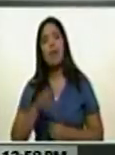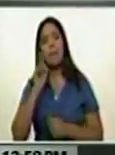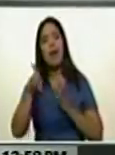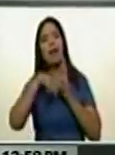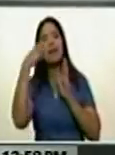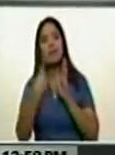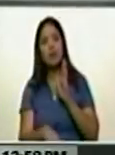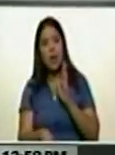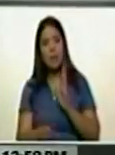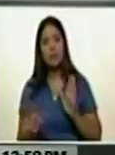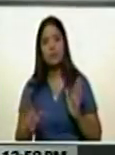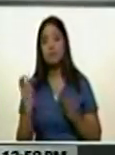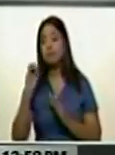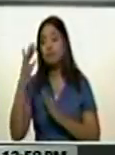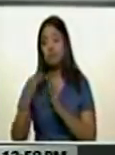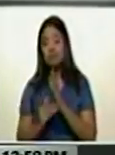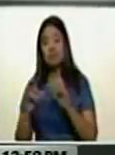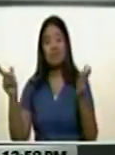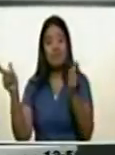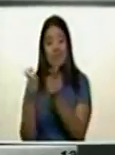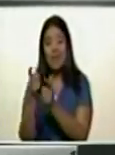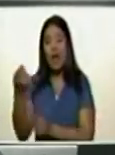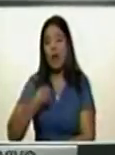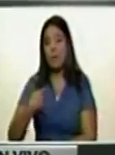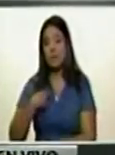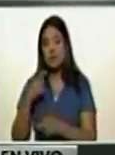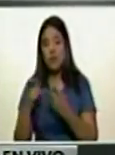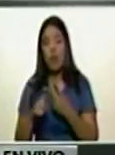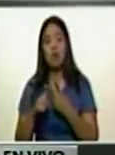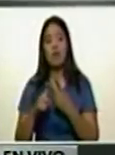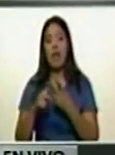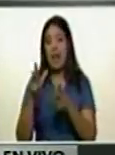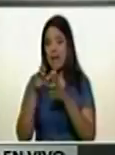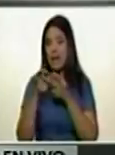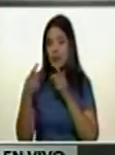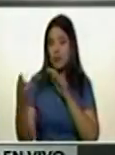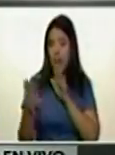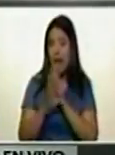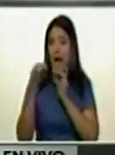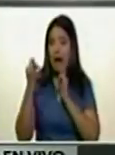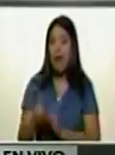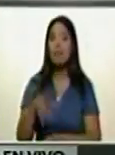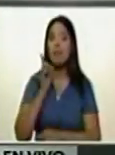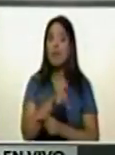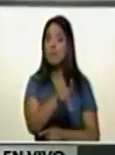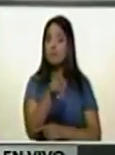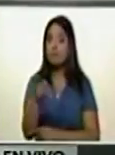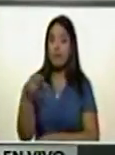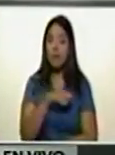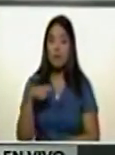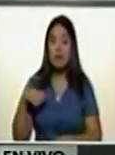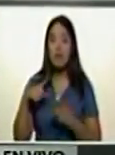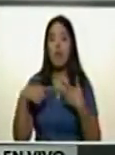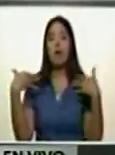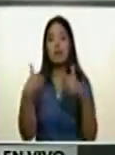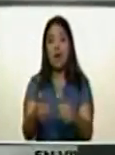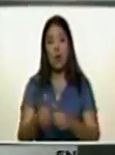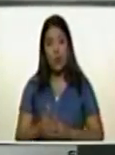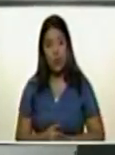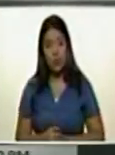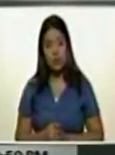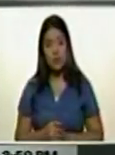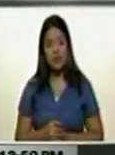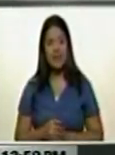o disminuyamos las pensiones, el salario mínimo, el ingreso legal, a cambio de que privaticemos la salud, a cambio de que se